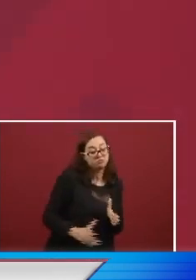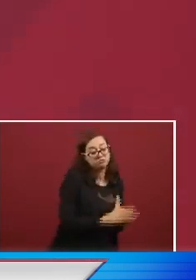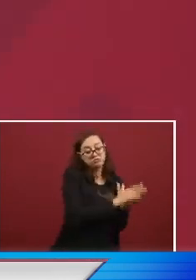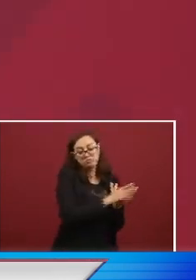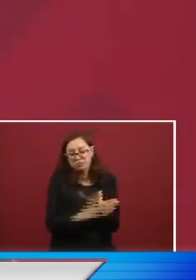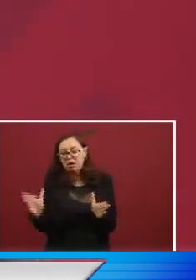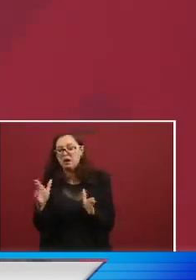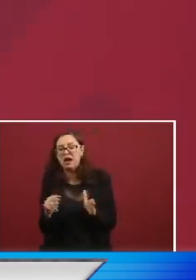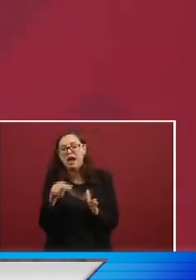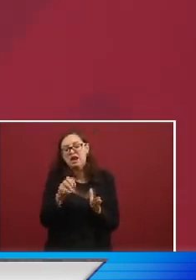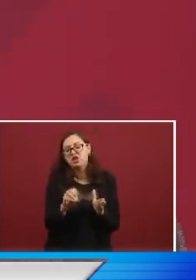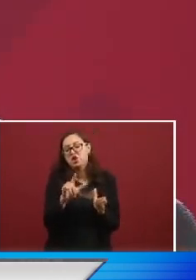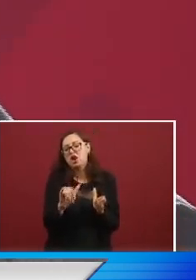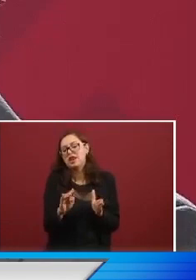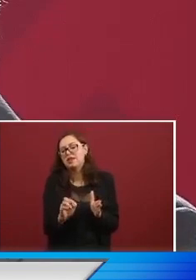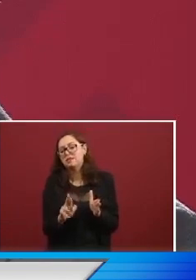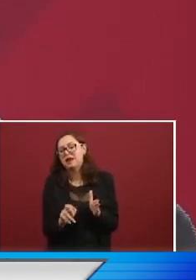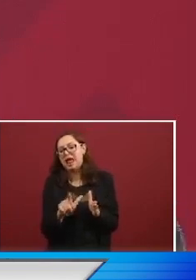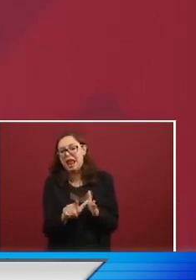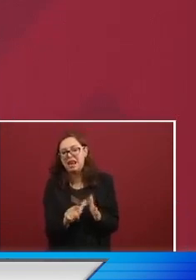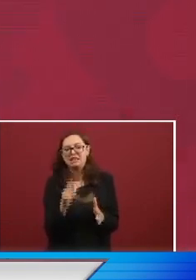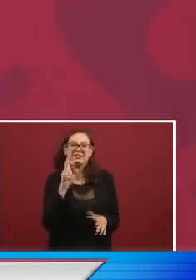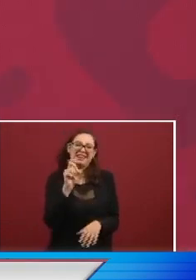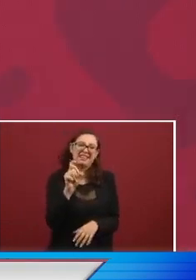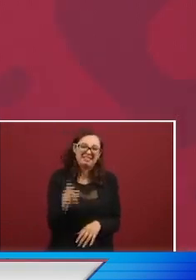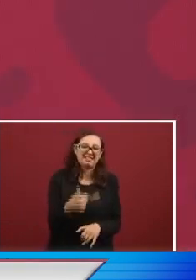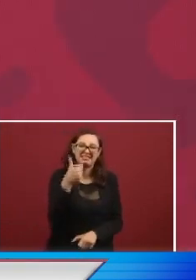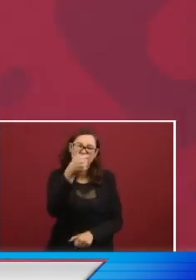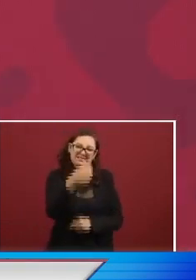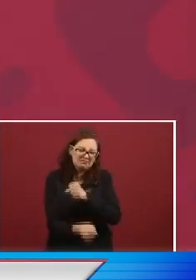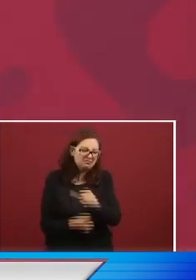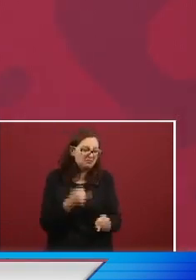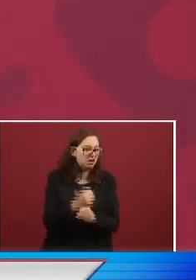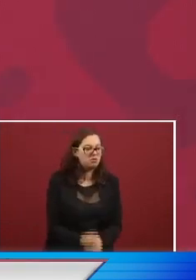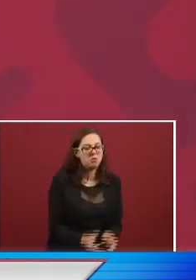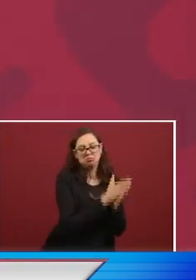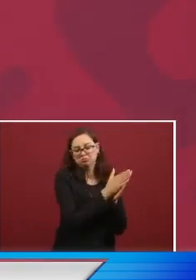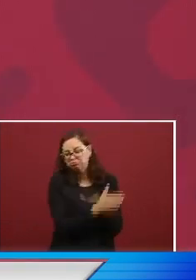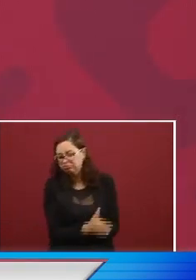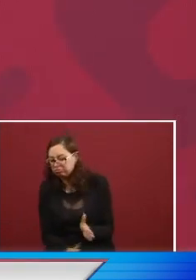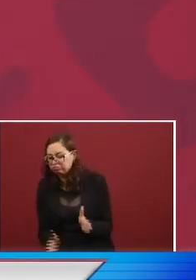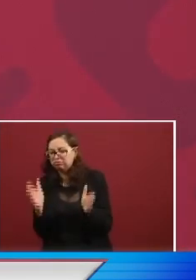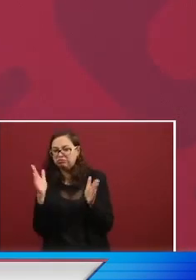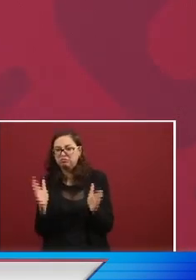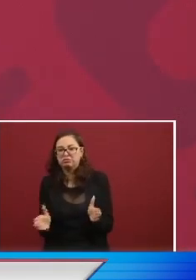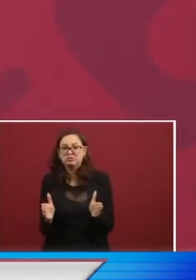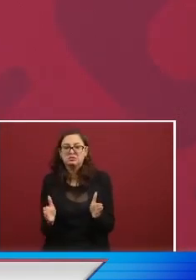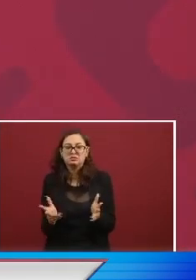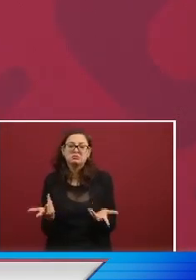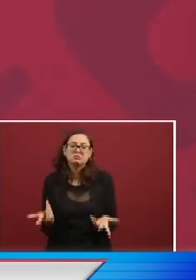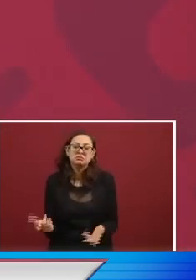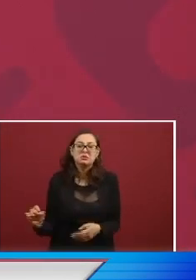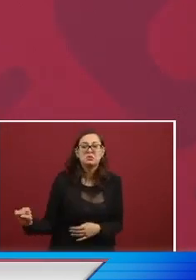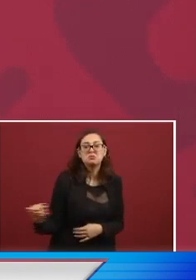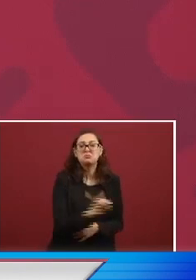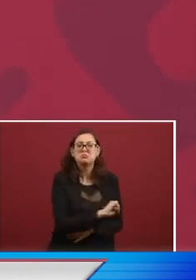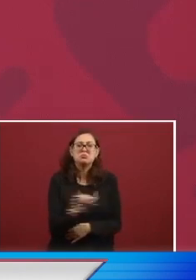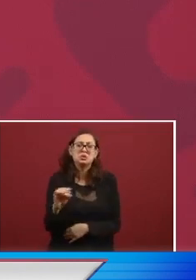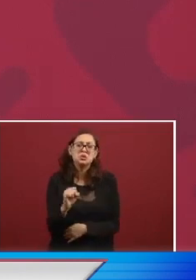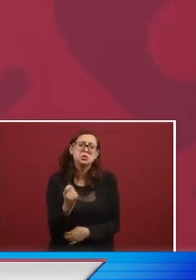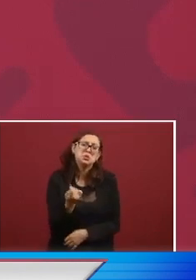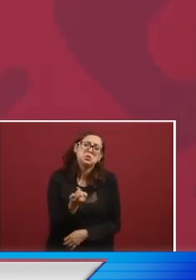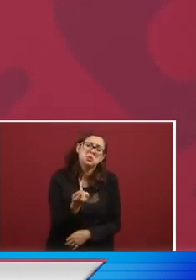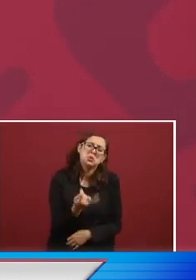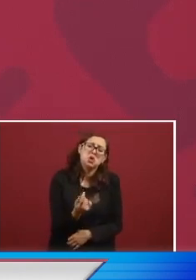economía al 2%, por lo que es factible crecer a 4% anual en promedio durante el sexenio. Se creció casi por 50 años al